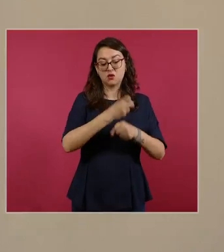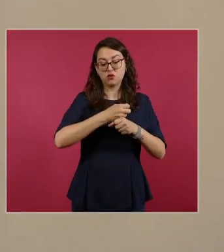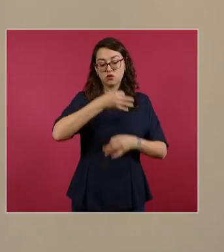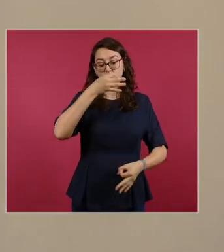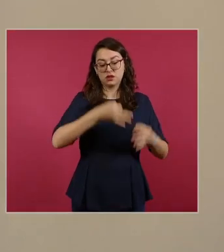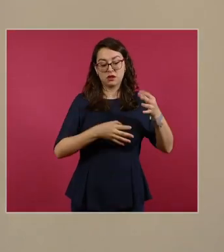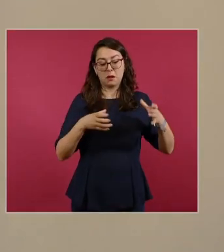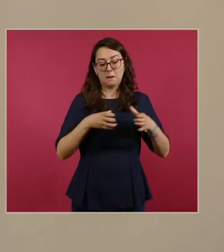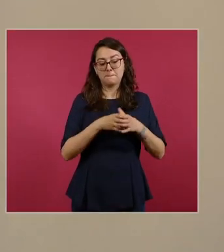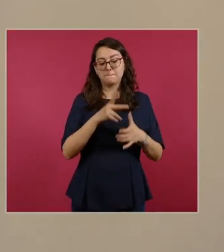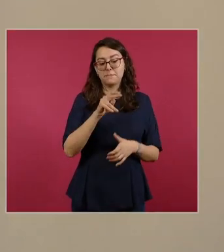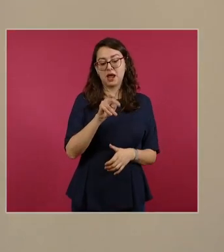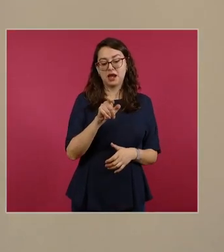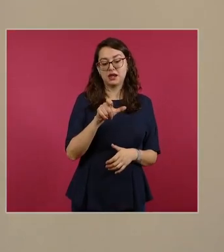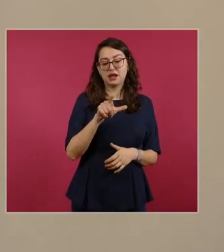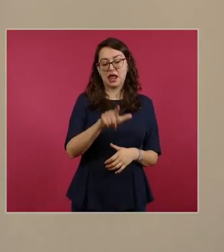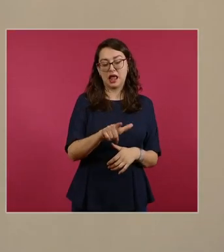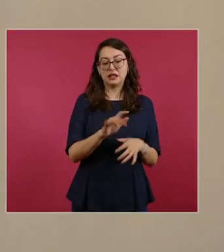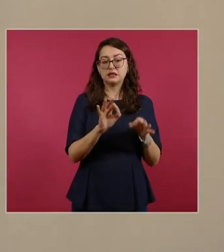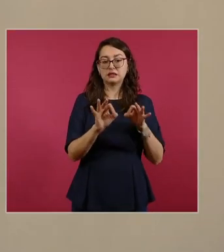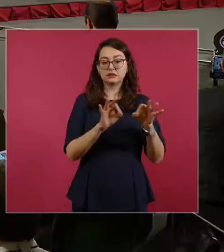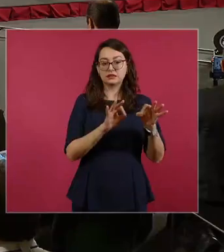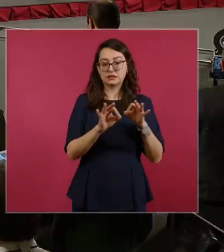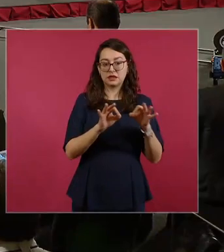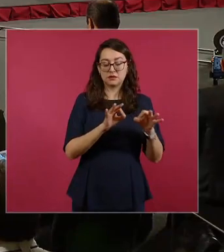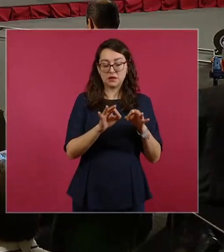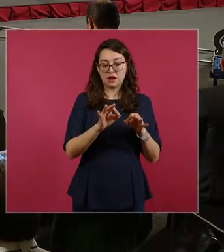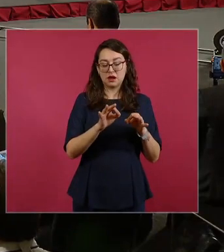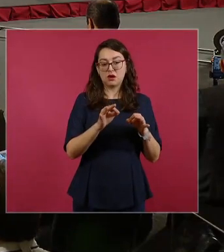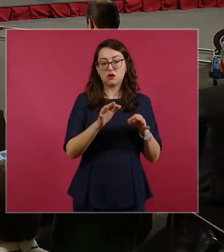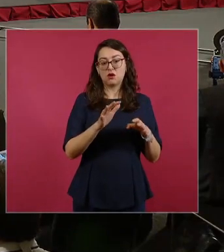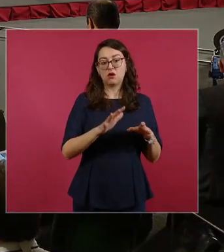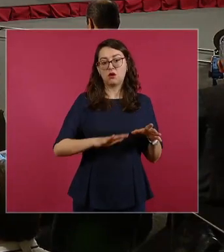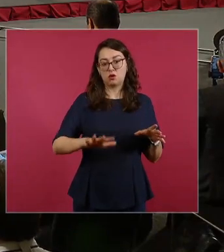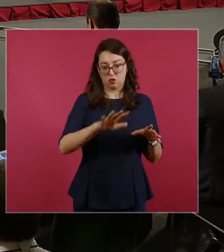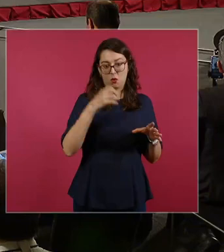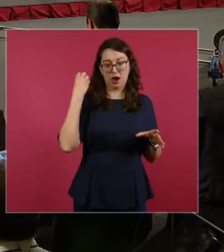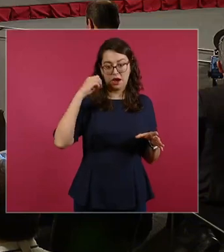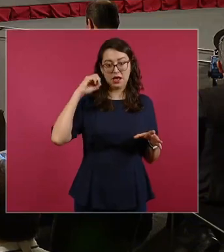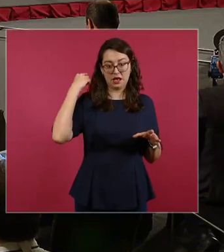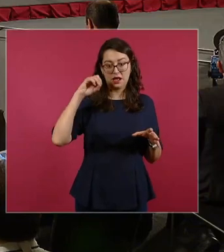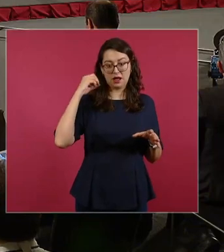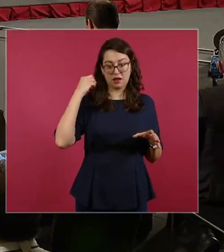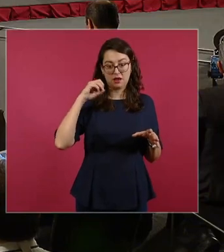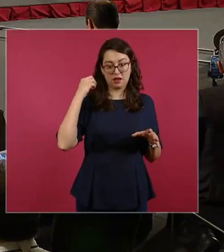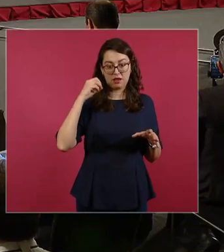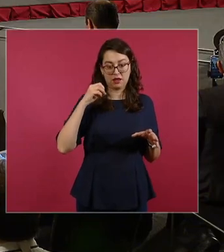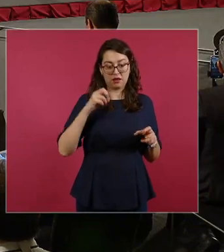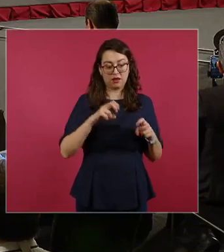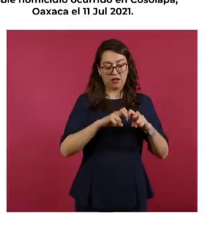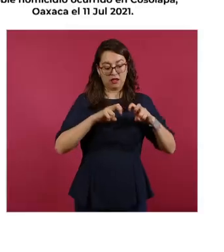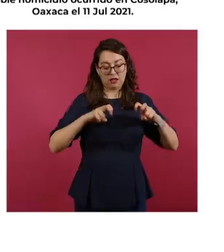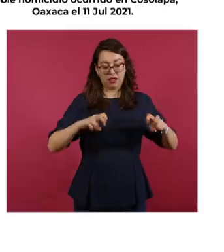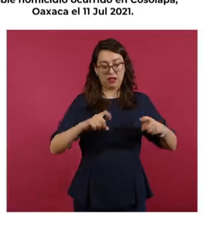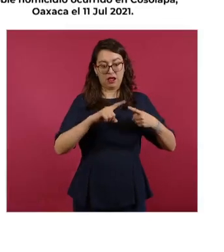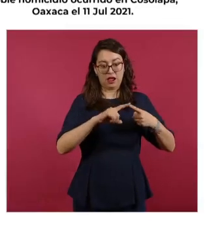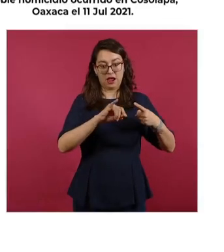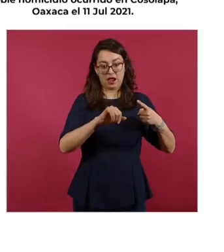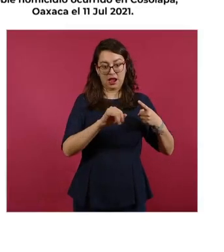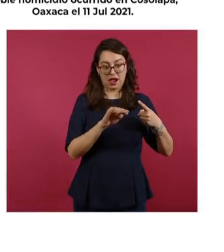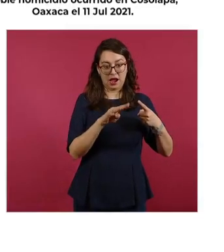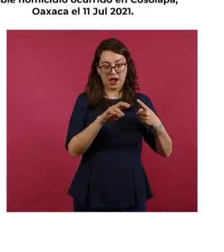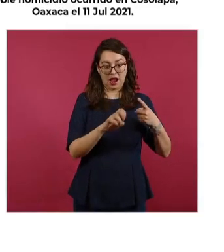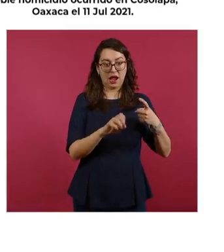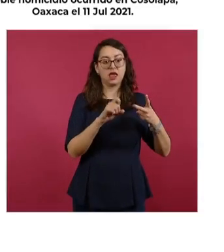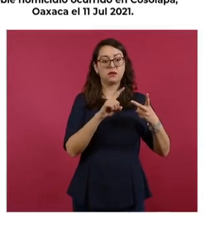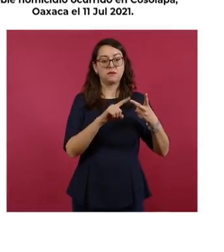materia penal de trabajo del decimotercer circuito en Oaxaca, donde está el magistrado Jaime Alier Campuzano,